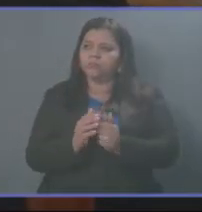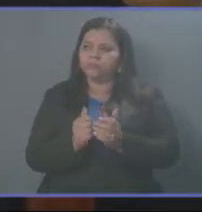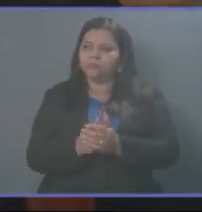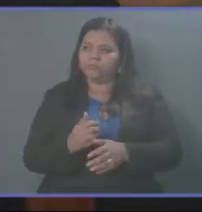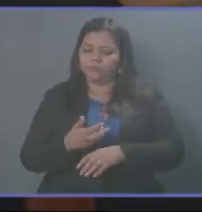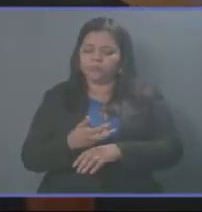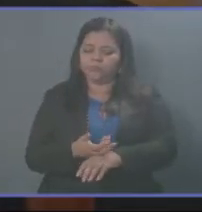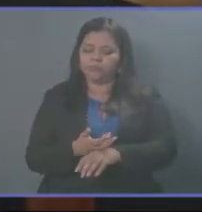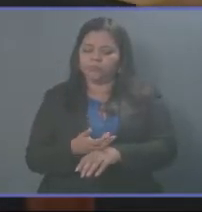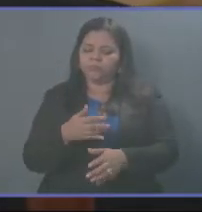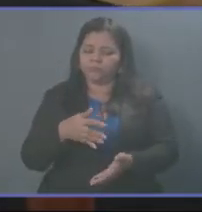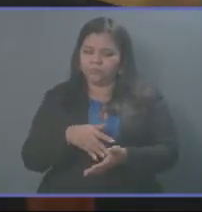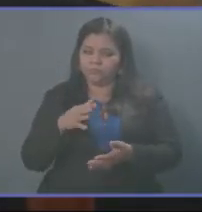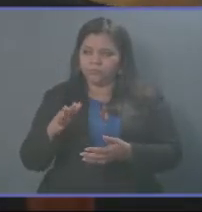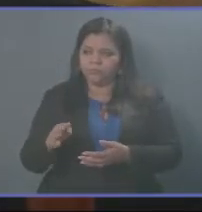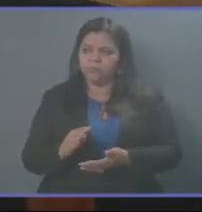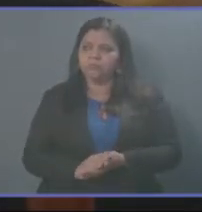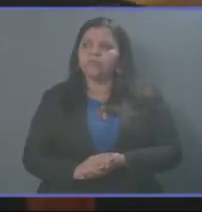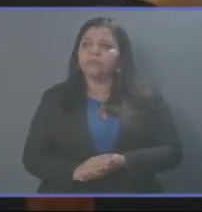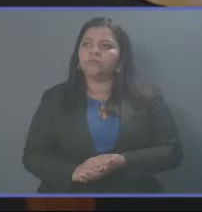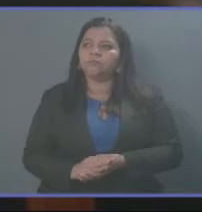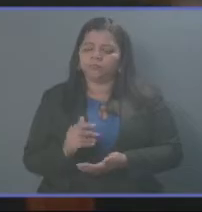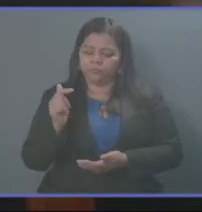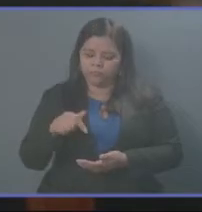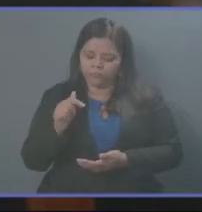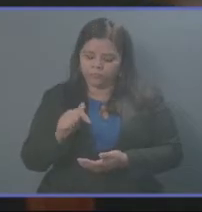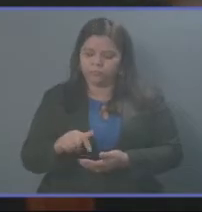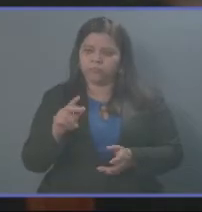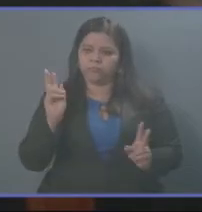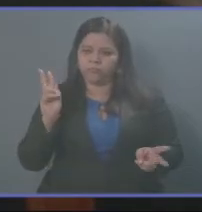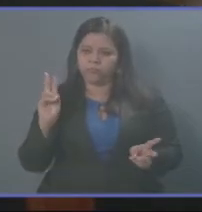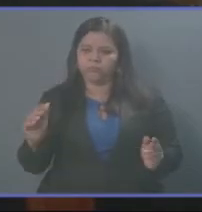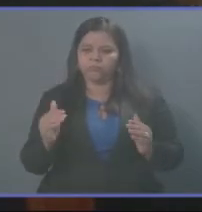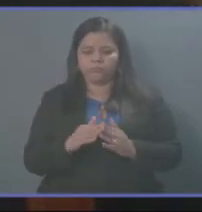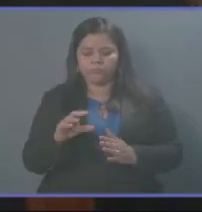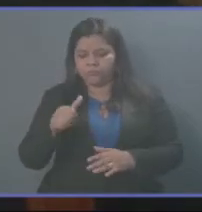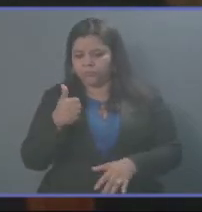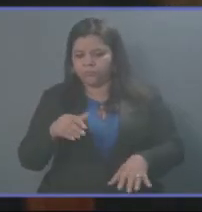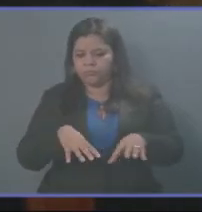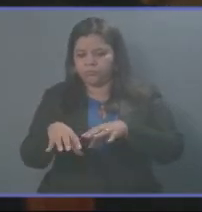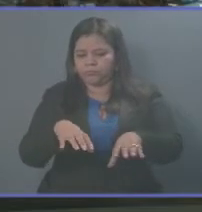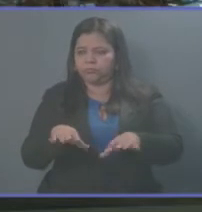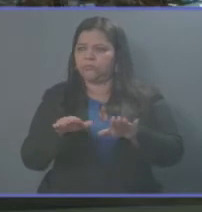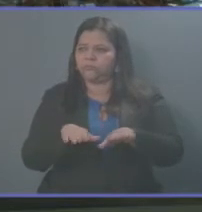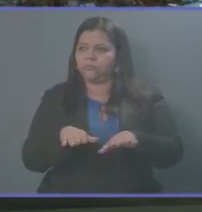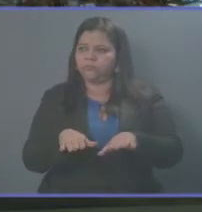transporte público urbano y rural. Muchas gracias, señor presidente.